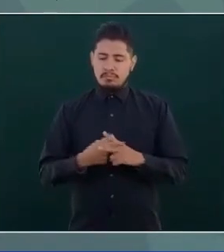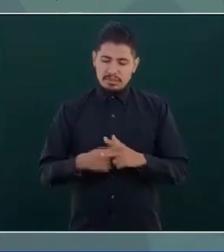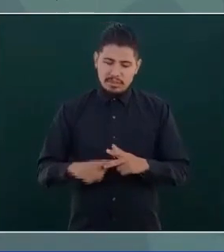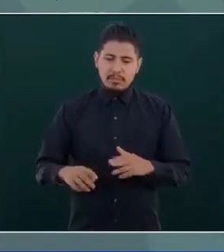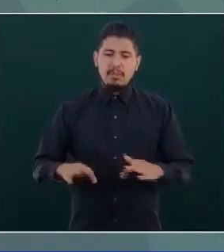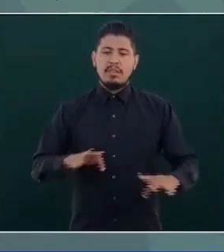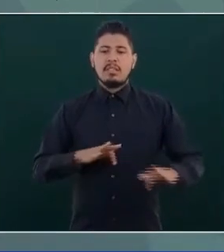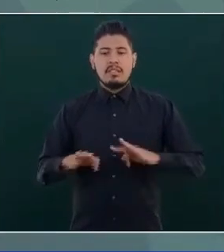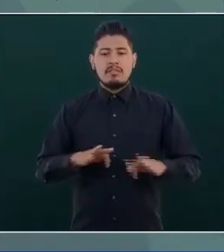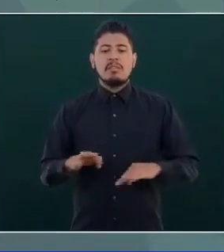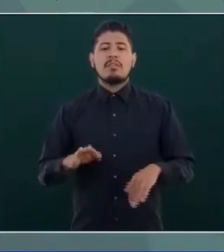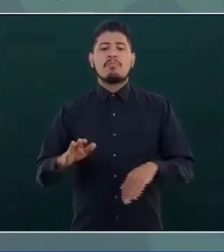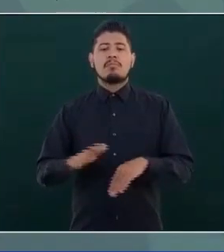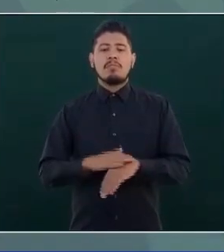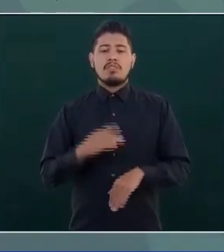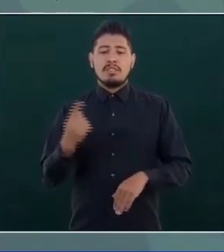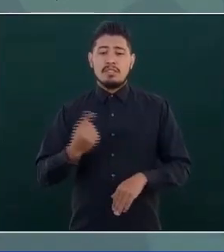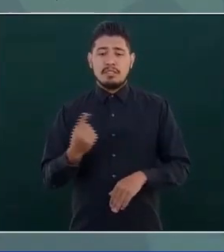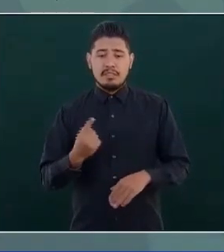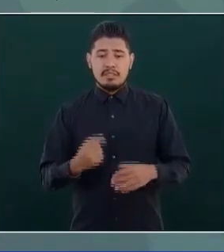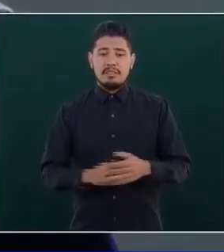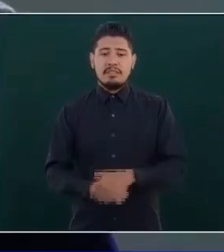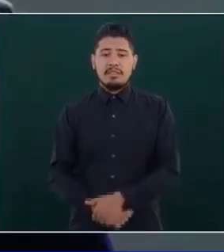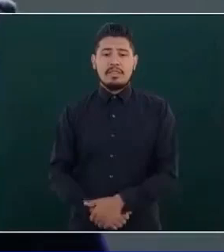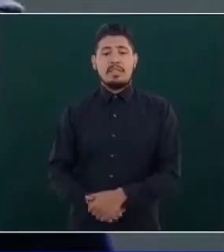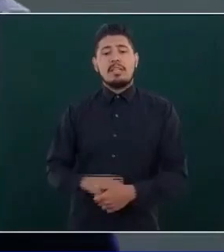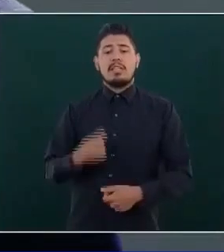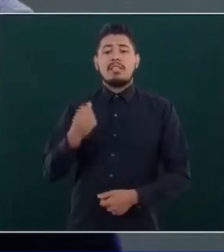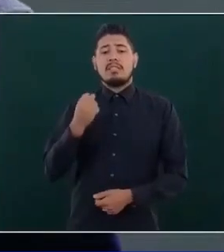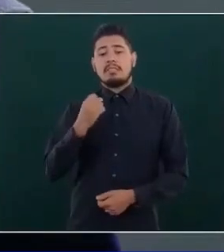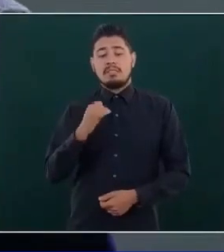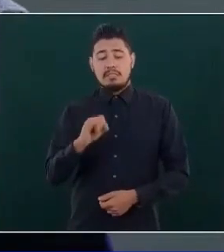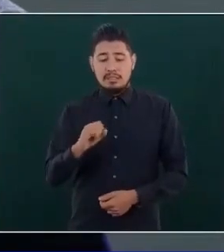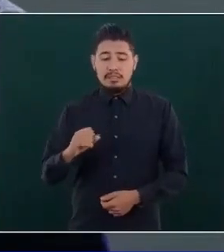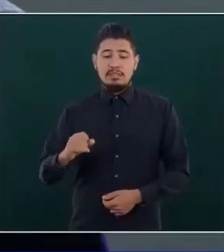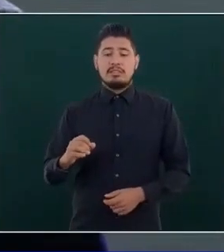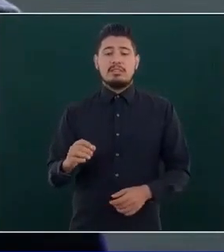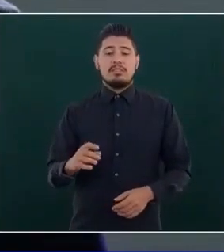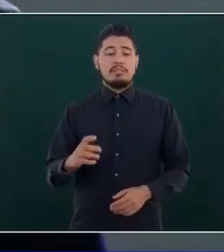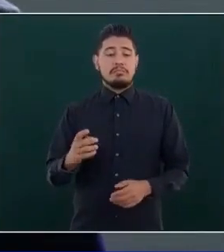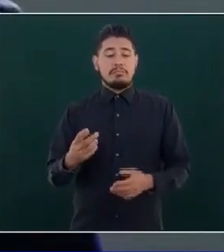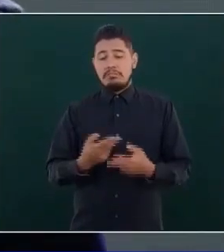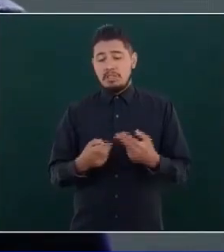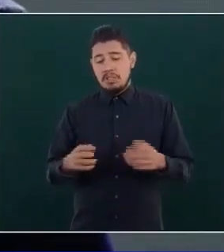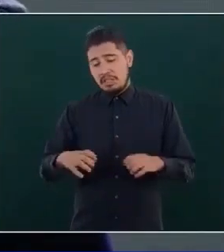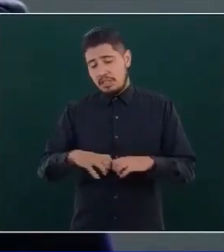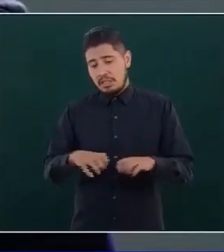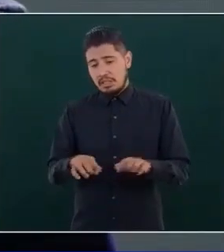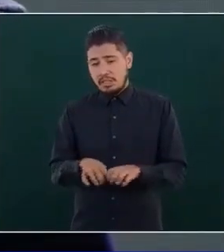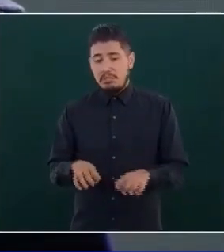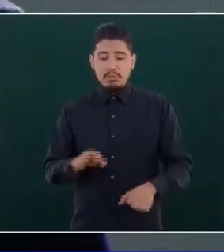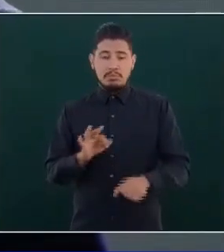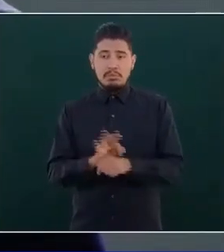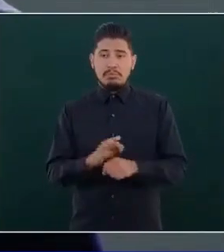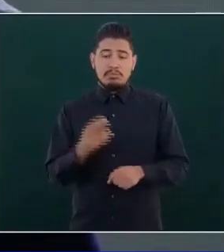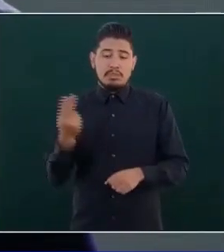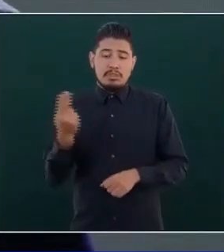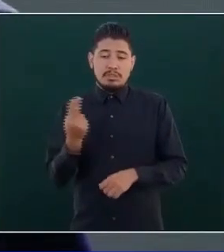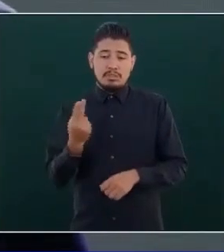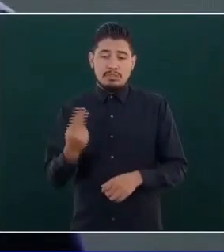porque así se presentaron las circunstancias, sin el equipo de protección